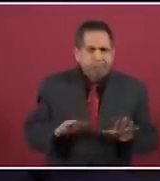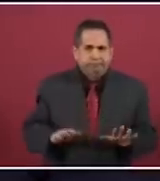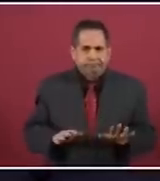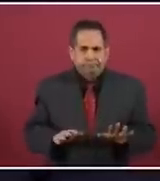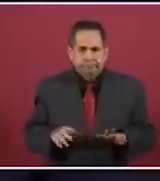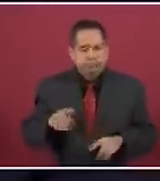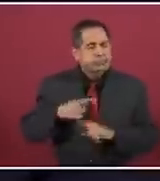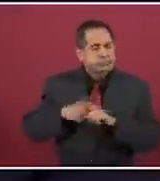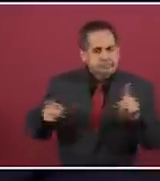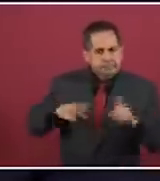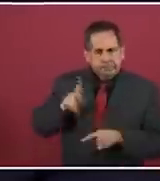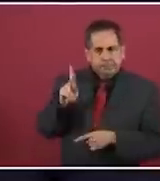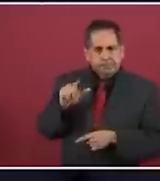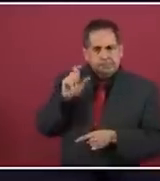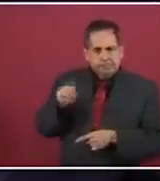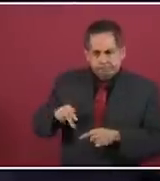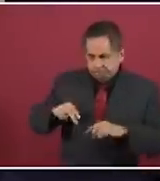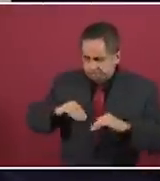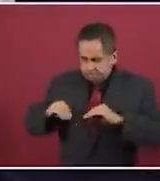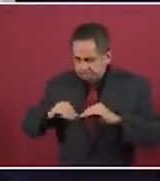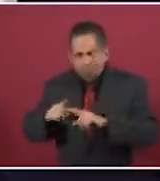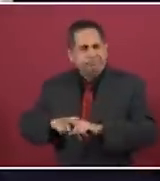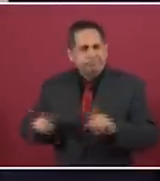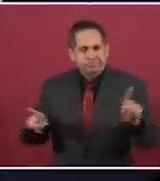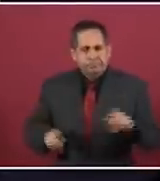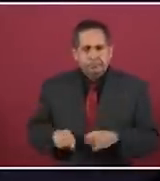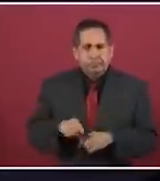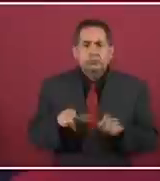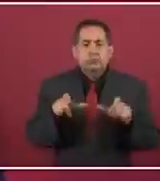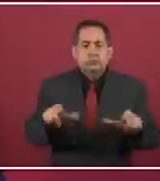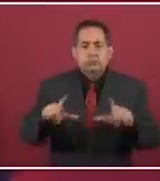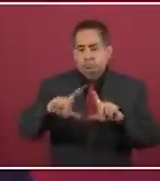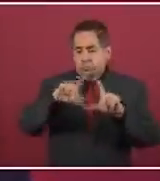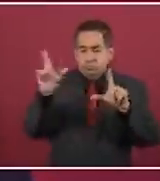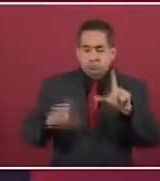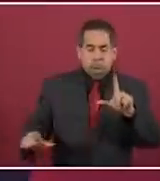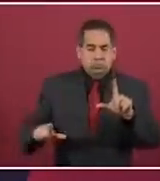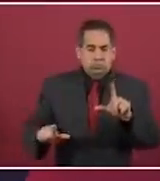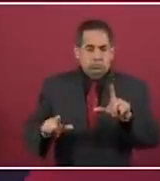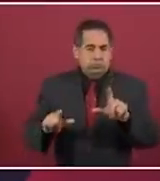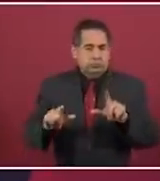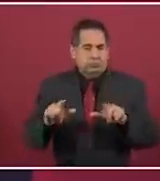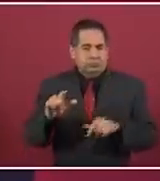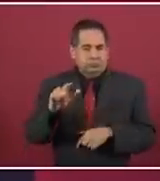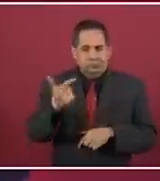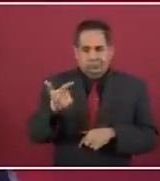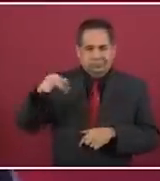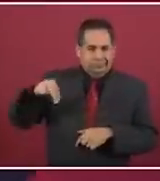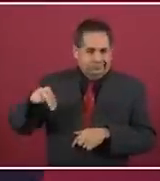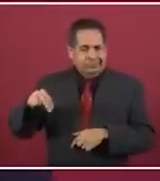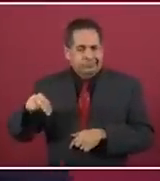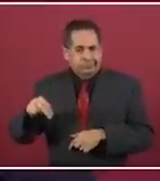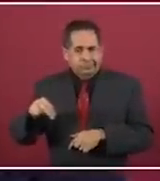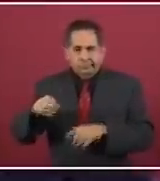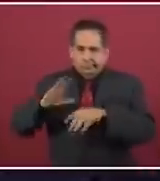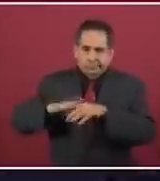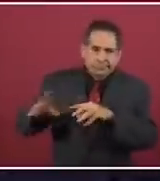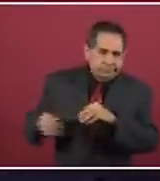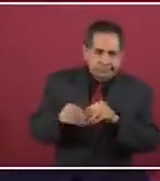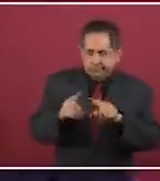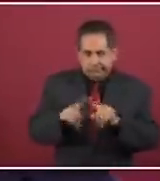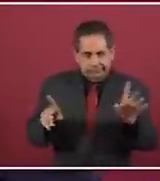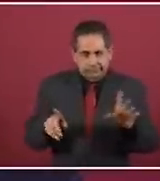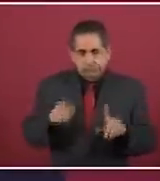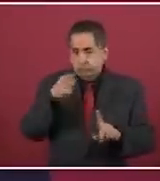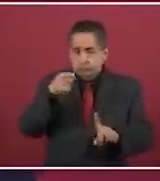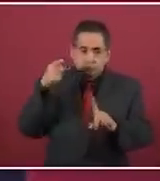una estrategia distinta. Lo de la Guardia Nacional es un complemento. Lo fundamental